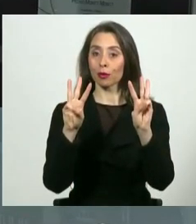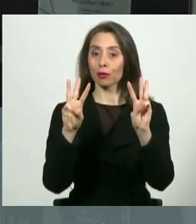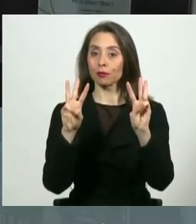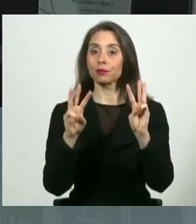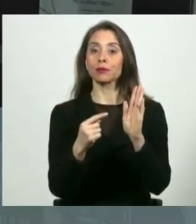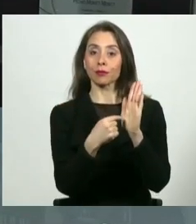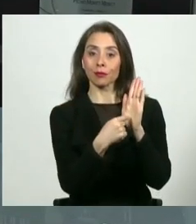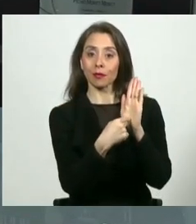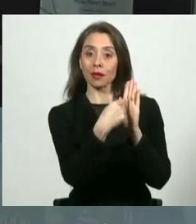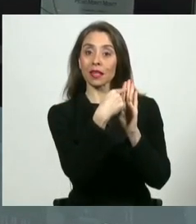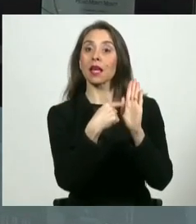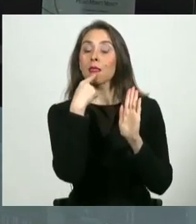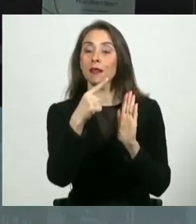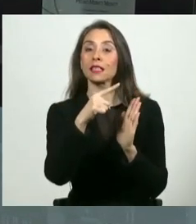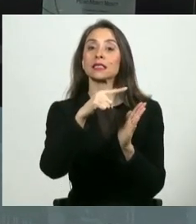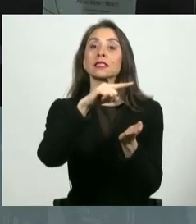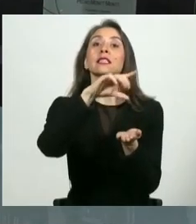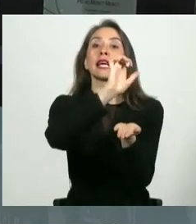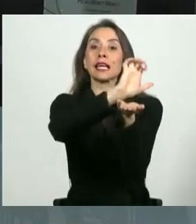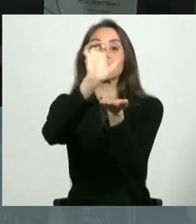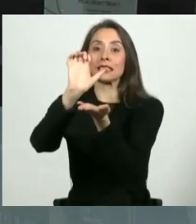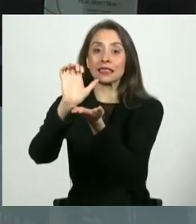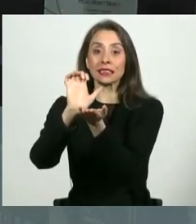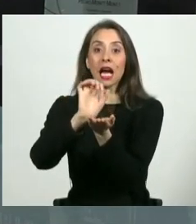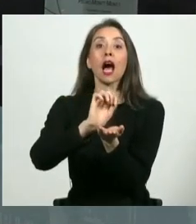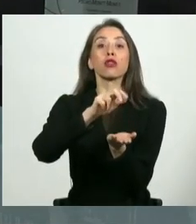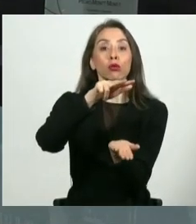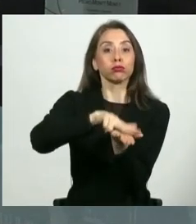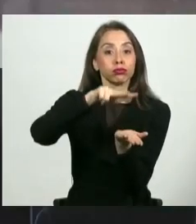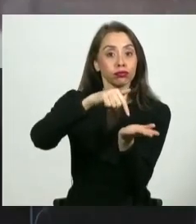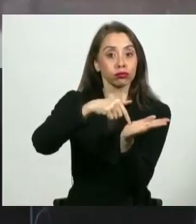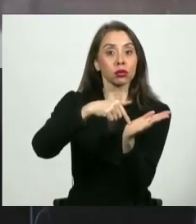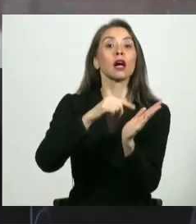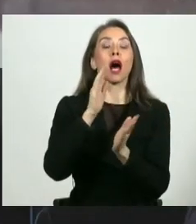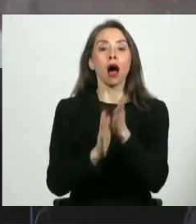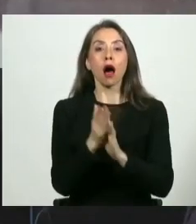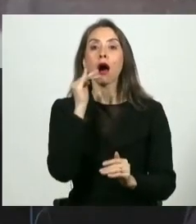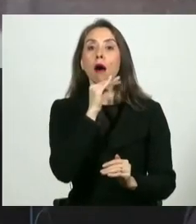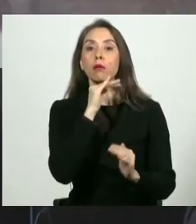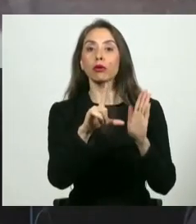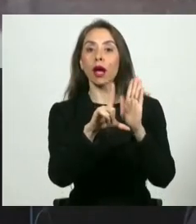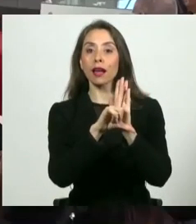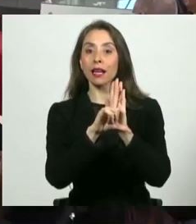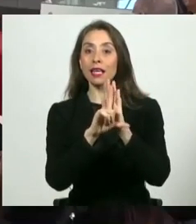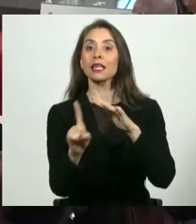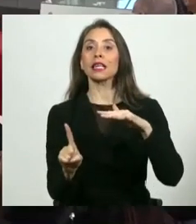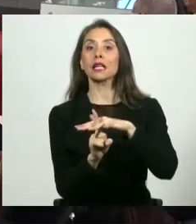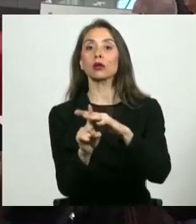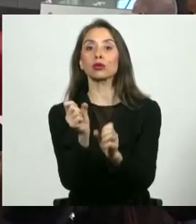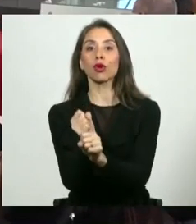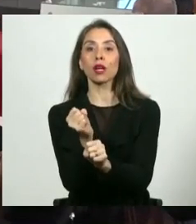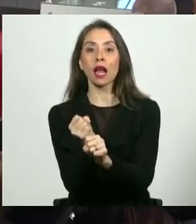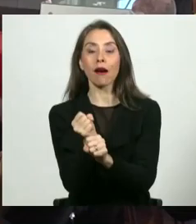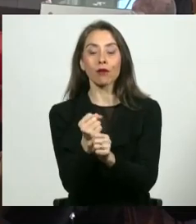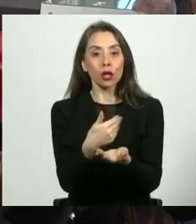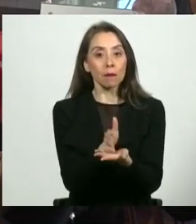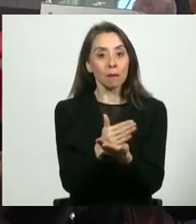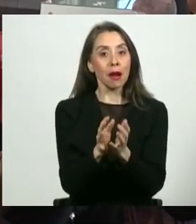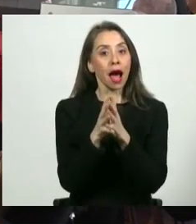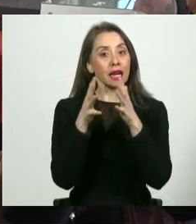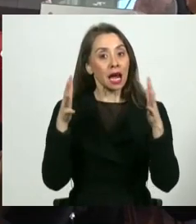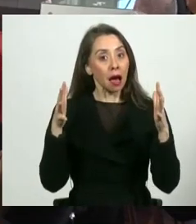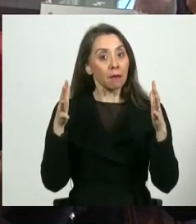cuales se señala que los Estados partes deben acelerar la adopción de la legislación sobre inclusión laboral, adoptando una estrategia amplia